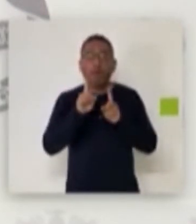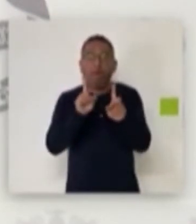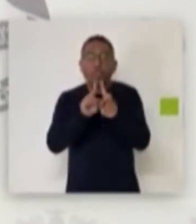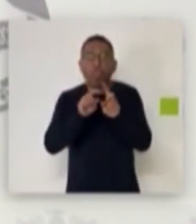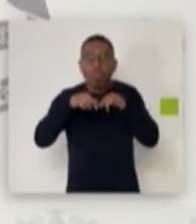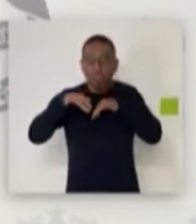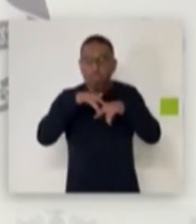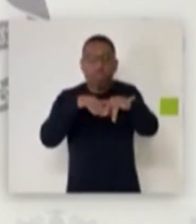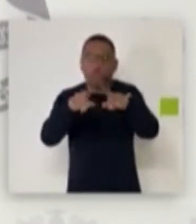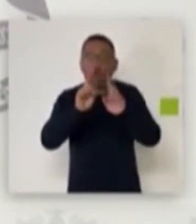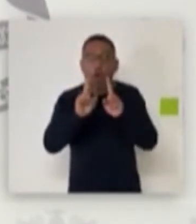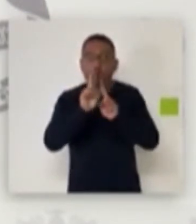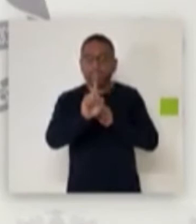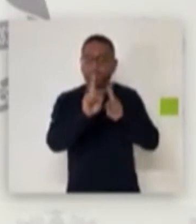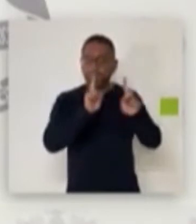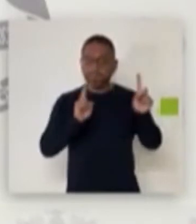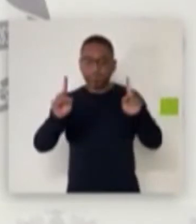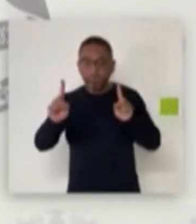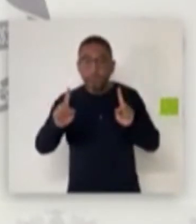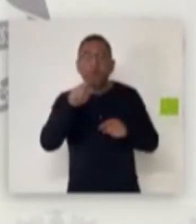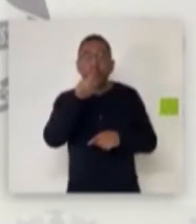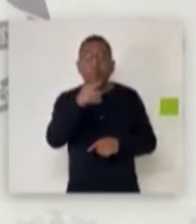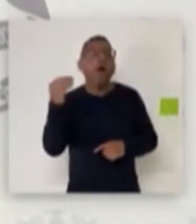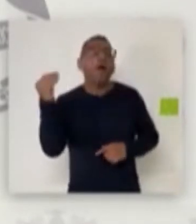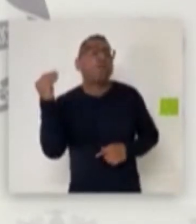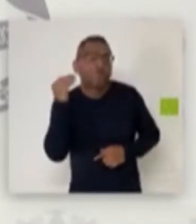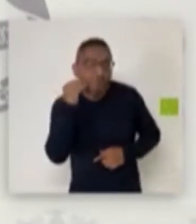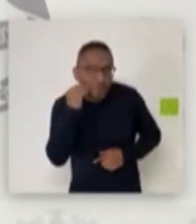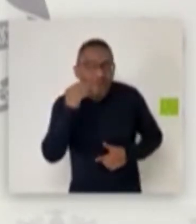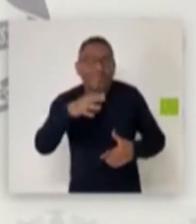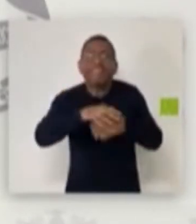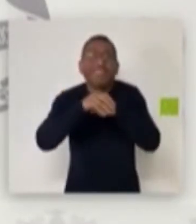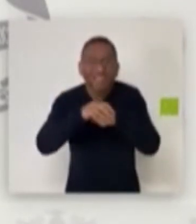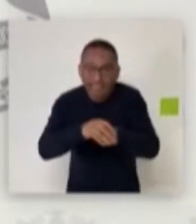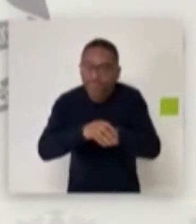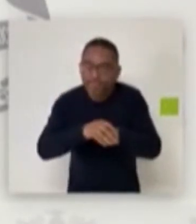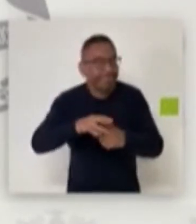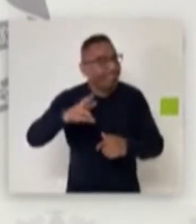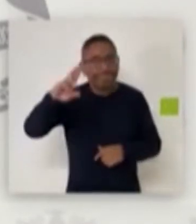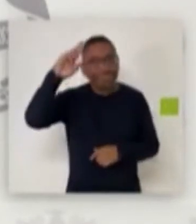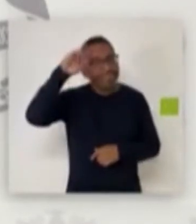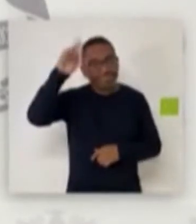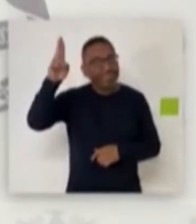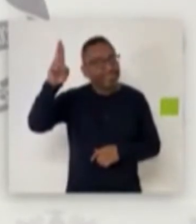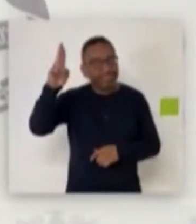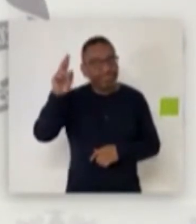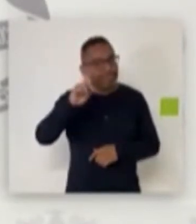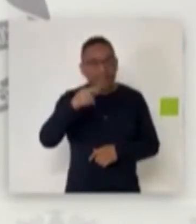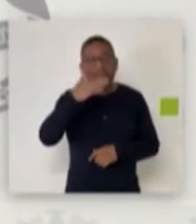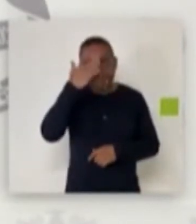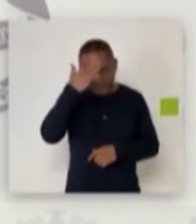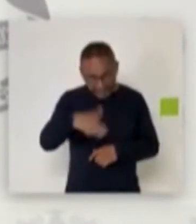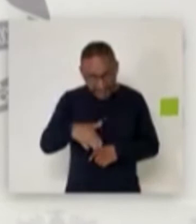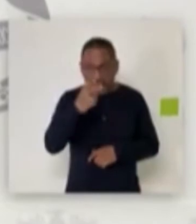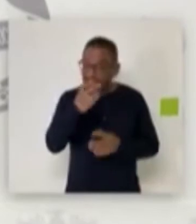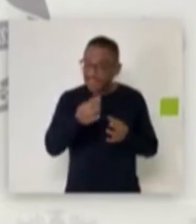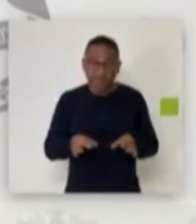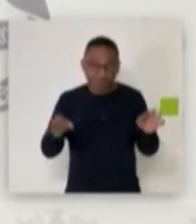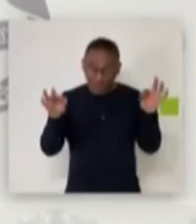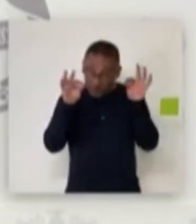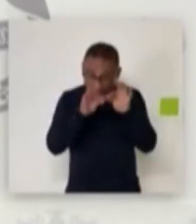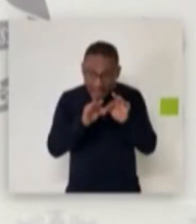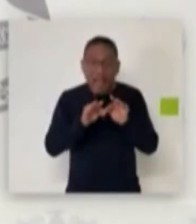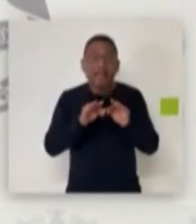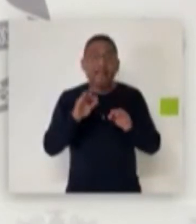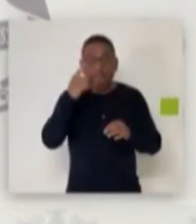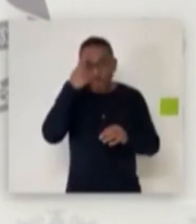no saludar de mano ni de beso. Cosas elementales de una fórmula que nos evitará